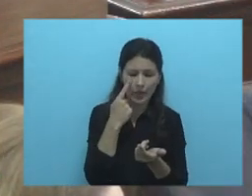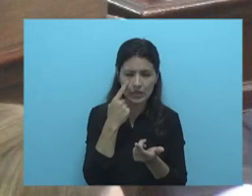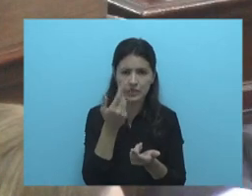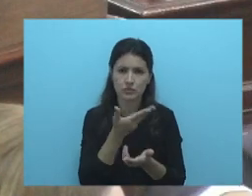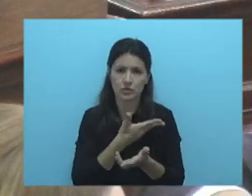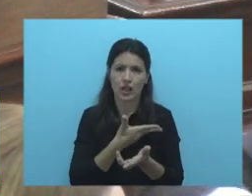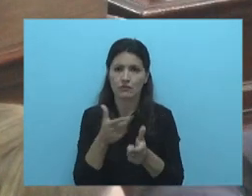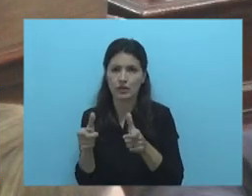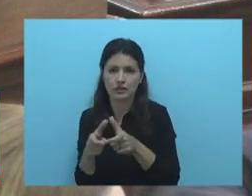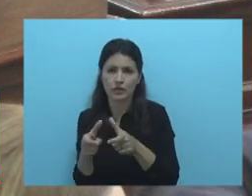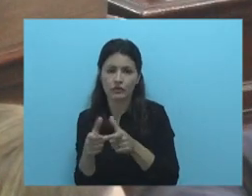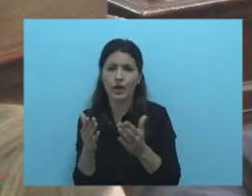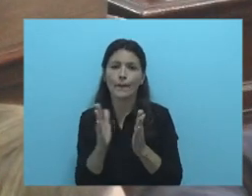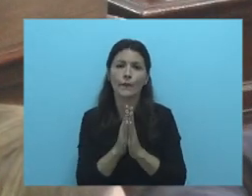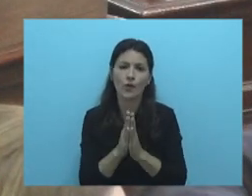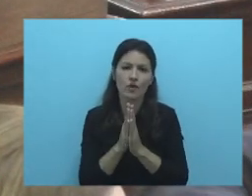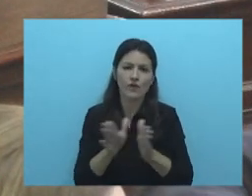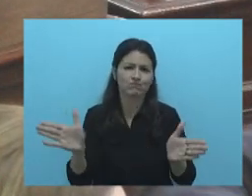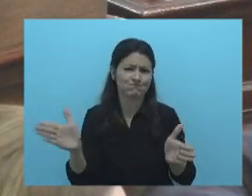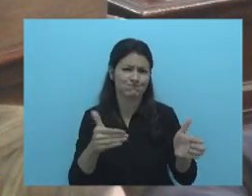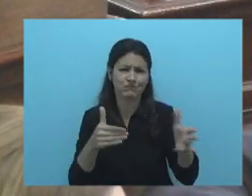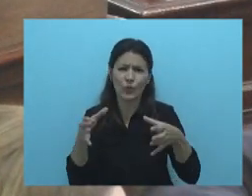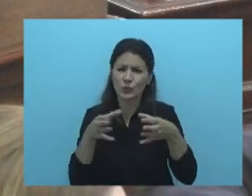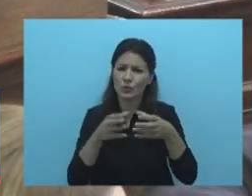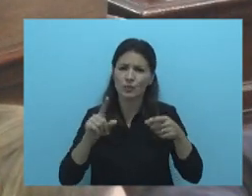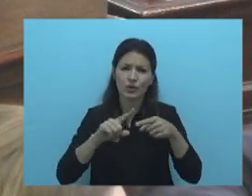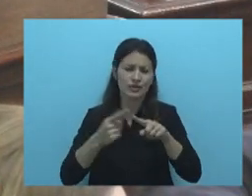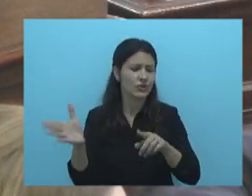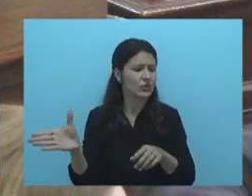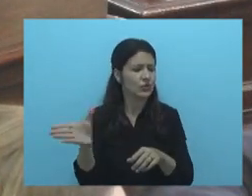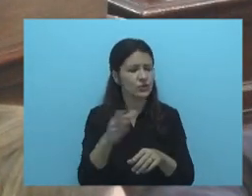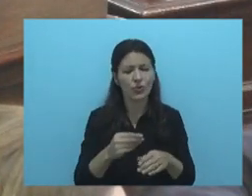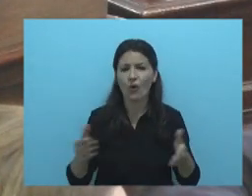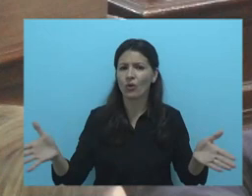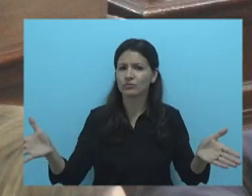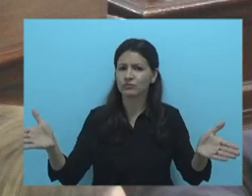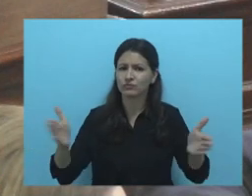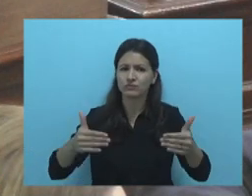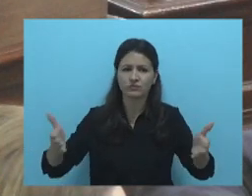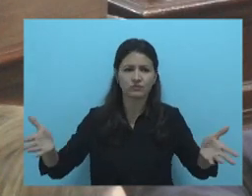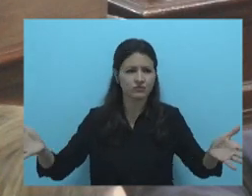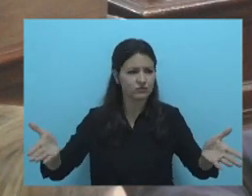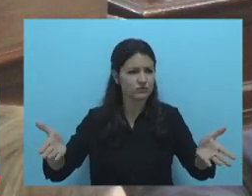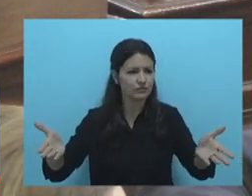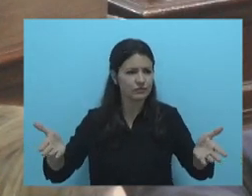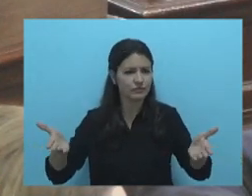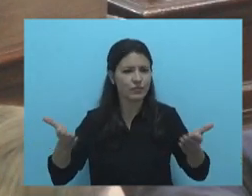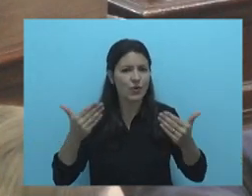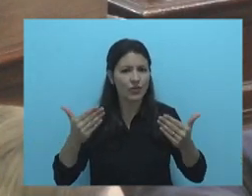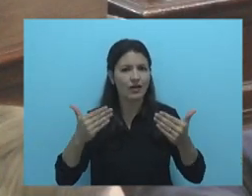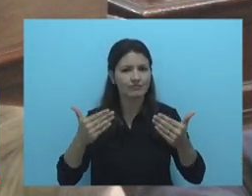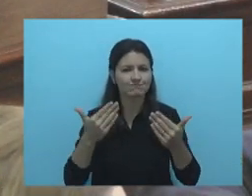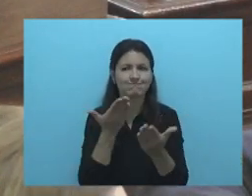involucrados convoquen a todas las fuerzas políticas, a las fuerzas vivas, a los efectos de